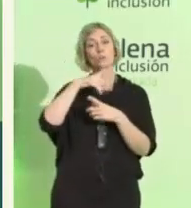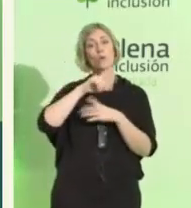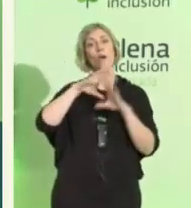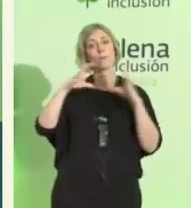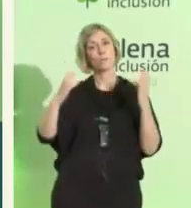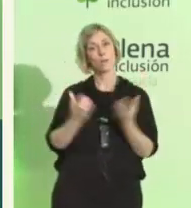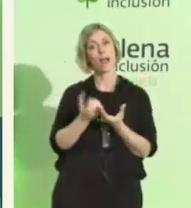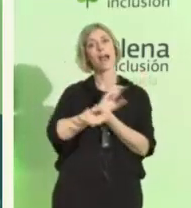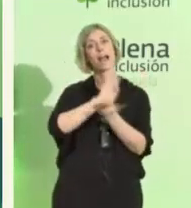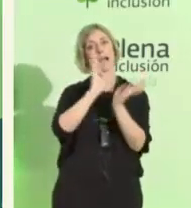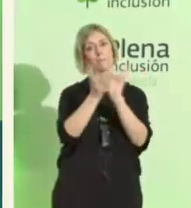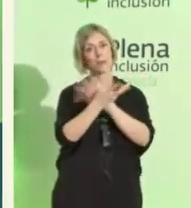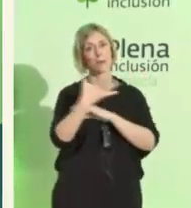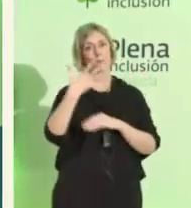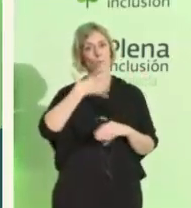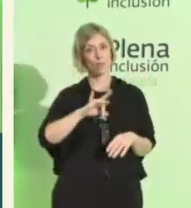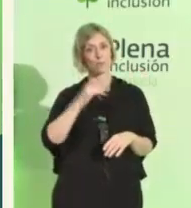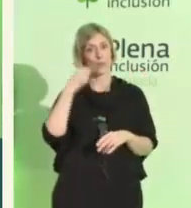adentro